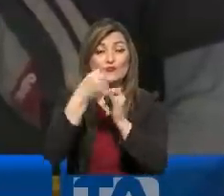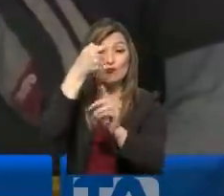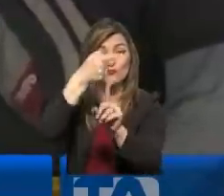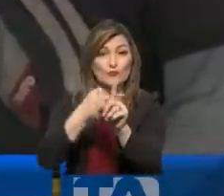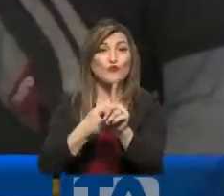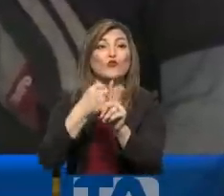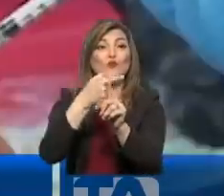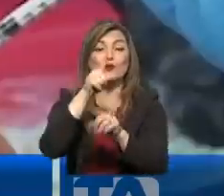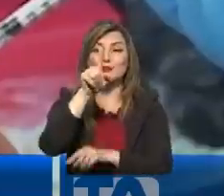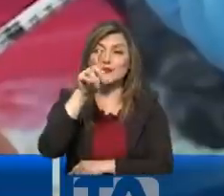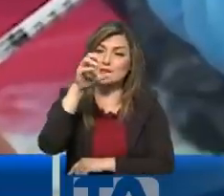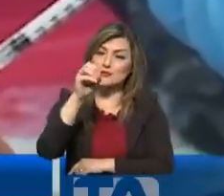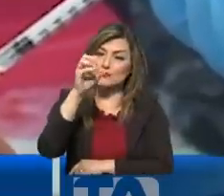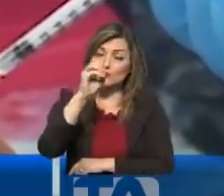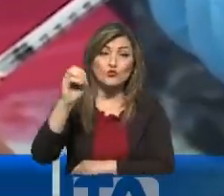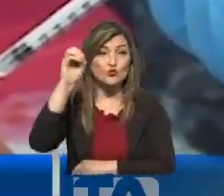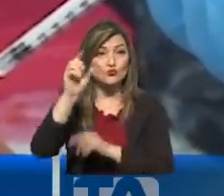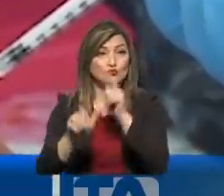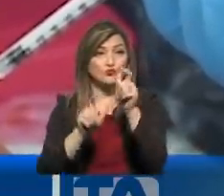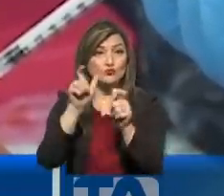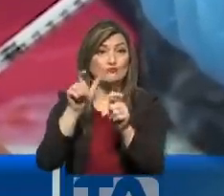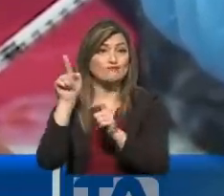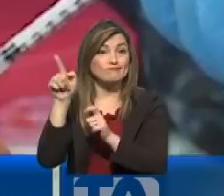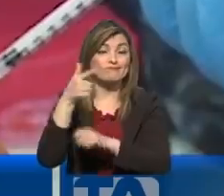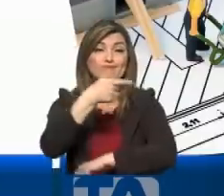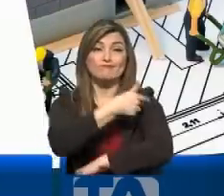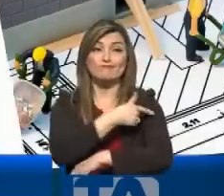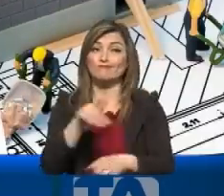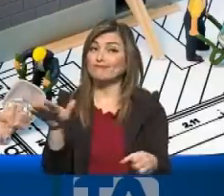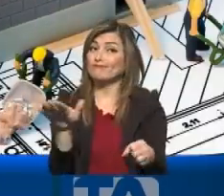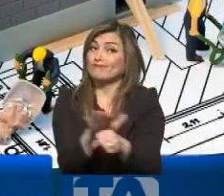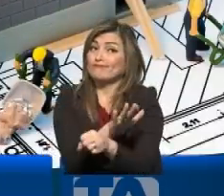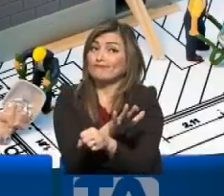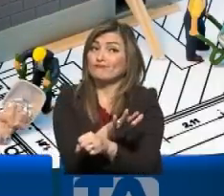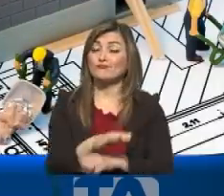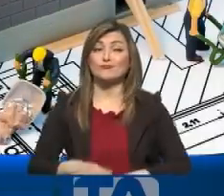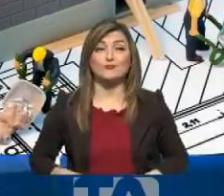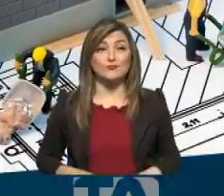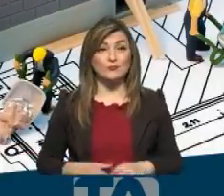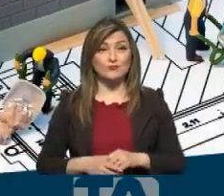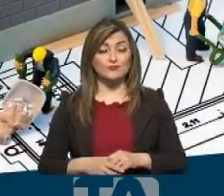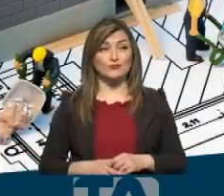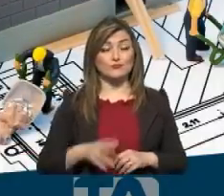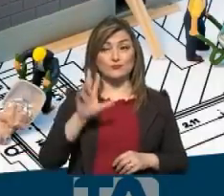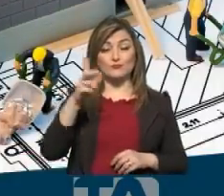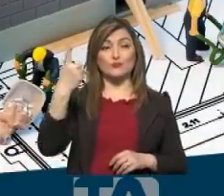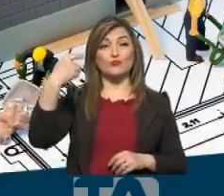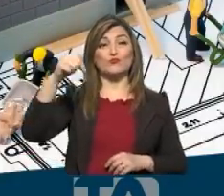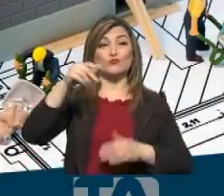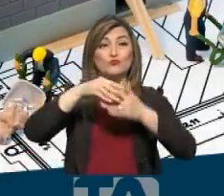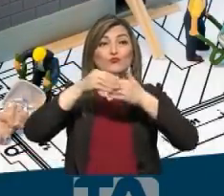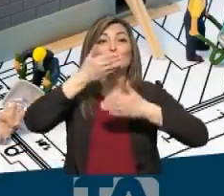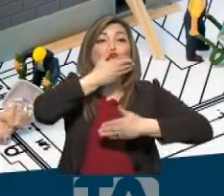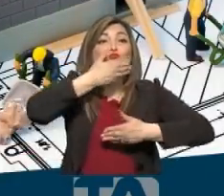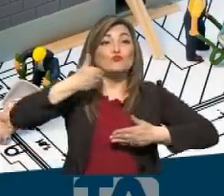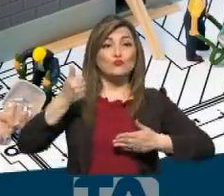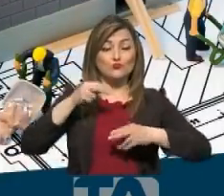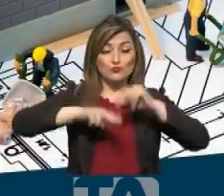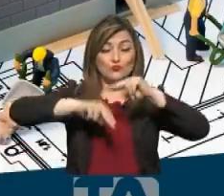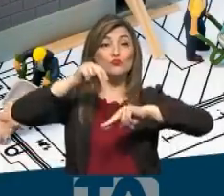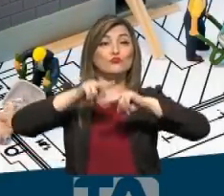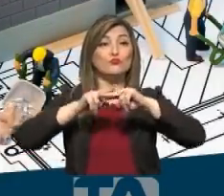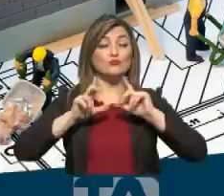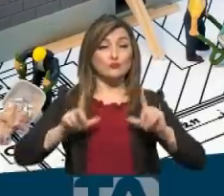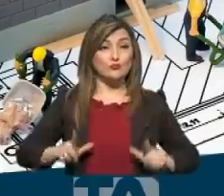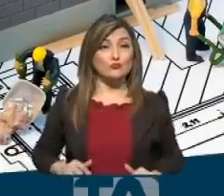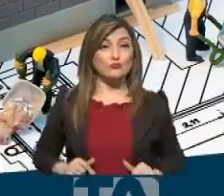mes el 100% de la población del archipiélago estará vacunada y que se han asignado 3 millones de dólares para el mejoramiento de infraestructura de